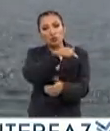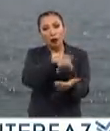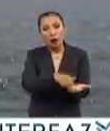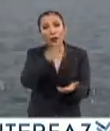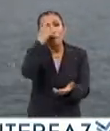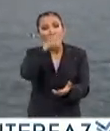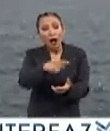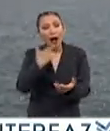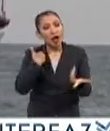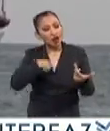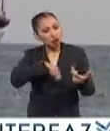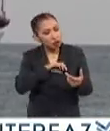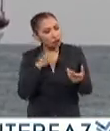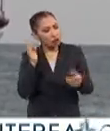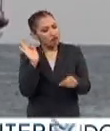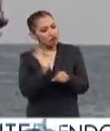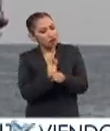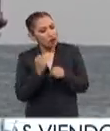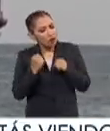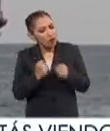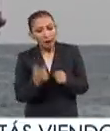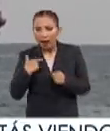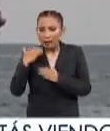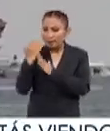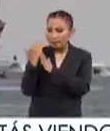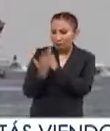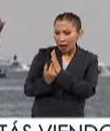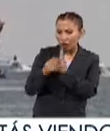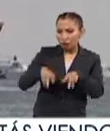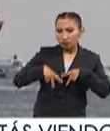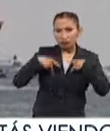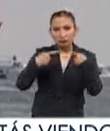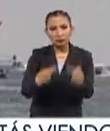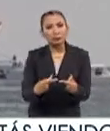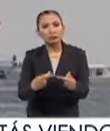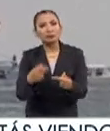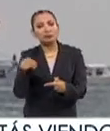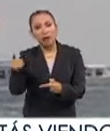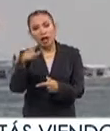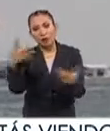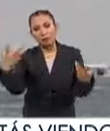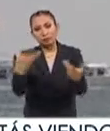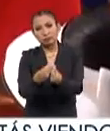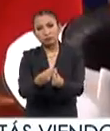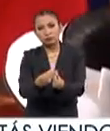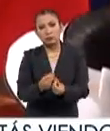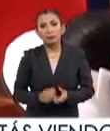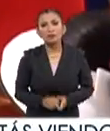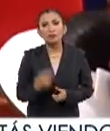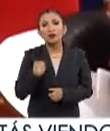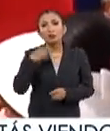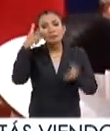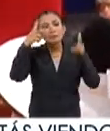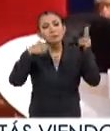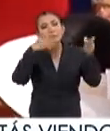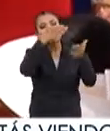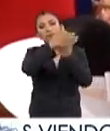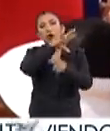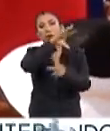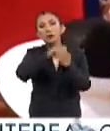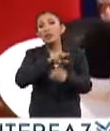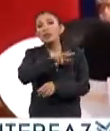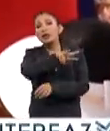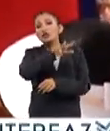gracias a la explotación de nuestras fortalezas y minimización de nuestras debilidades en conjunto. Hemos visitado un total